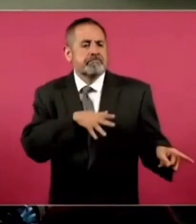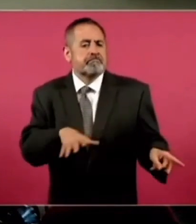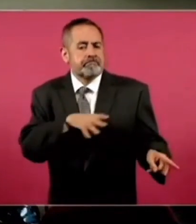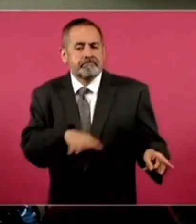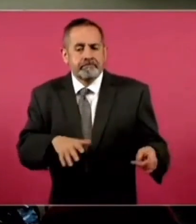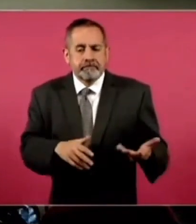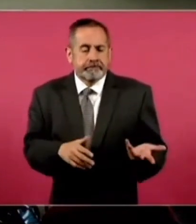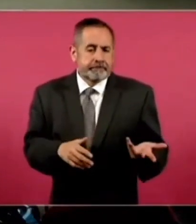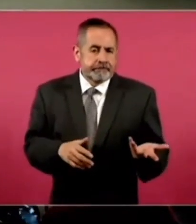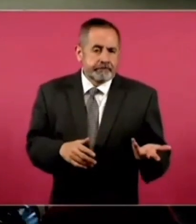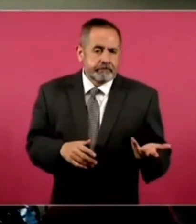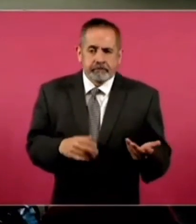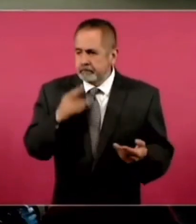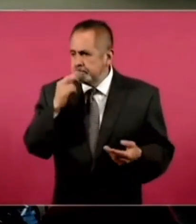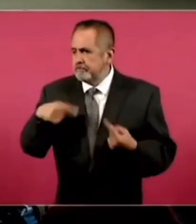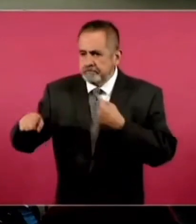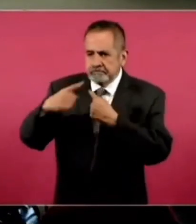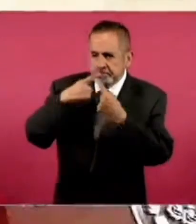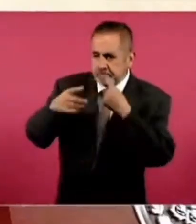con los